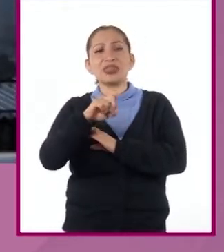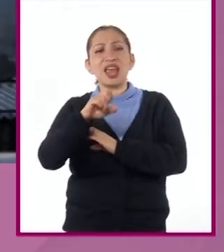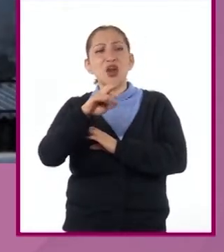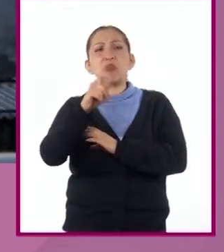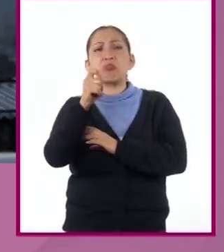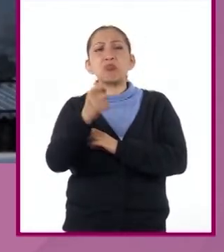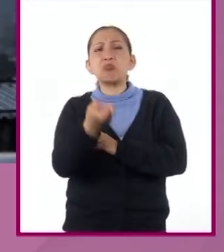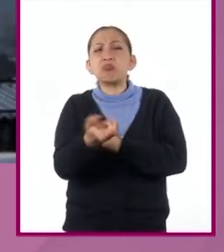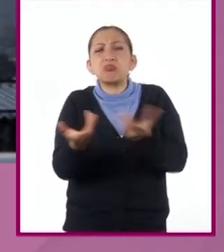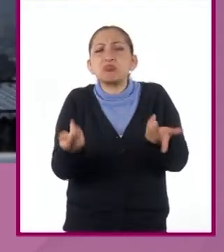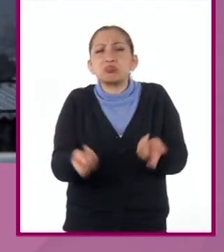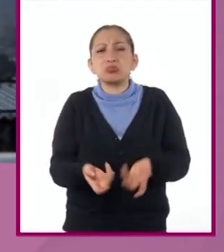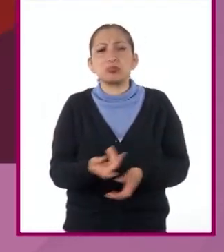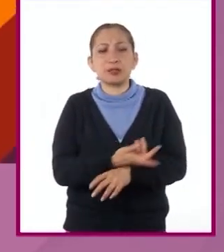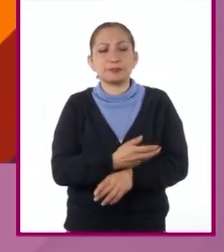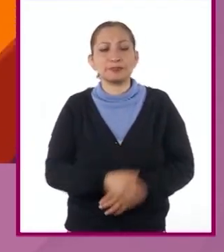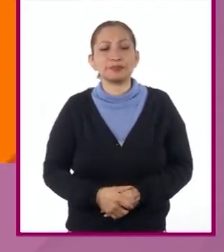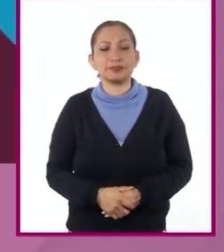es el efecto invernadero?